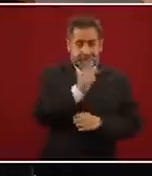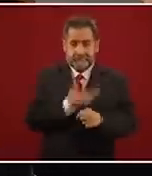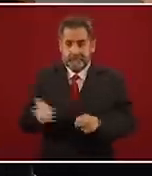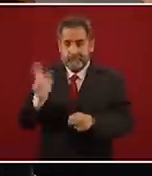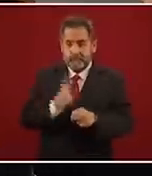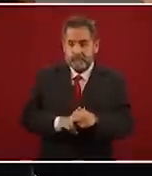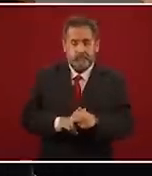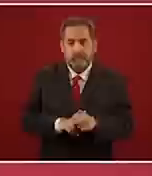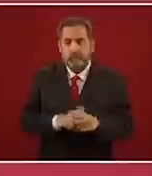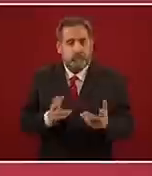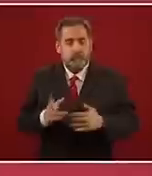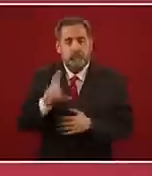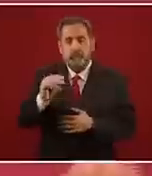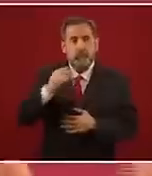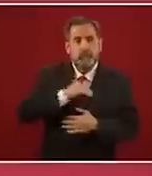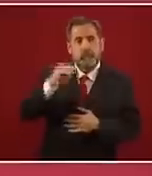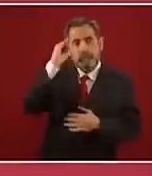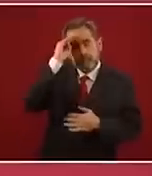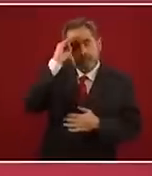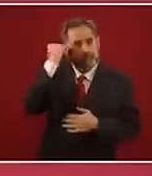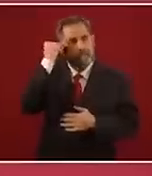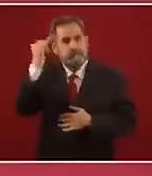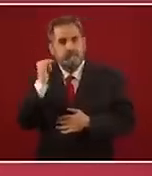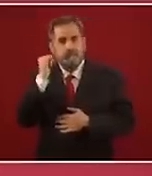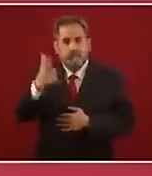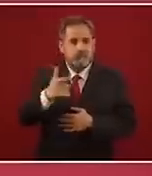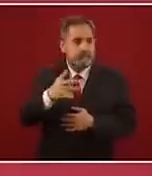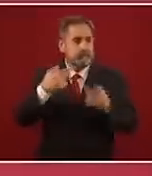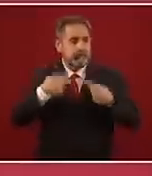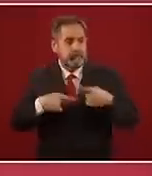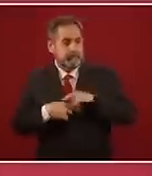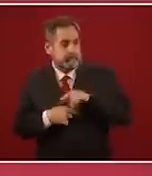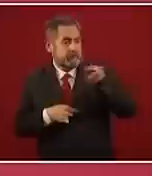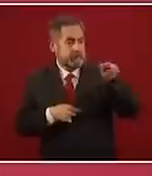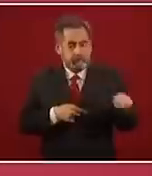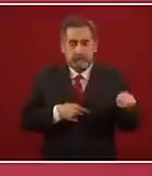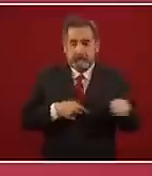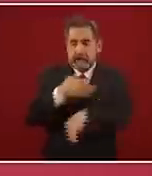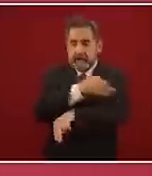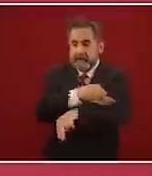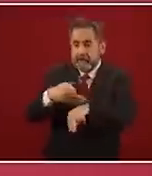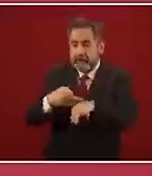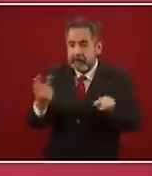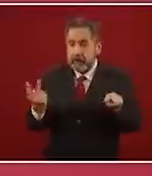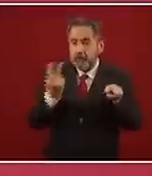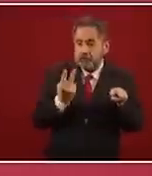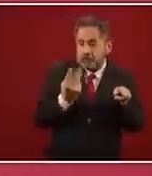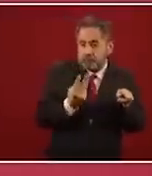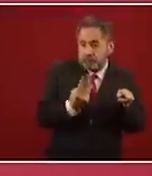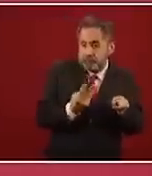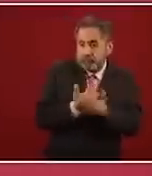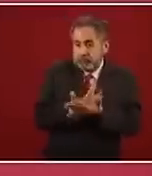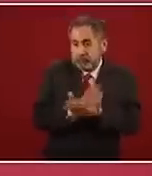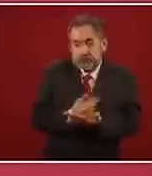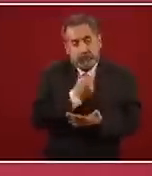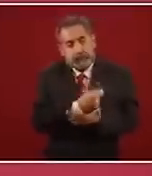hospitales, nunca contemplaron este tipo de espacios para que las familias puedan estar